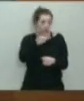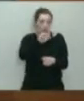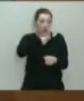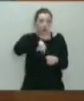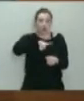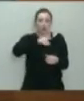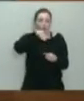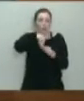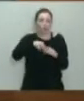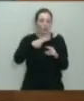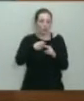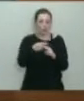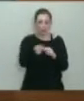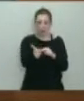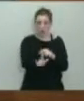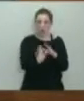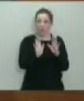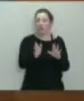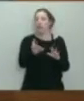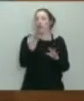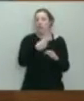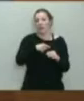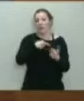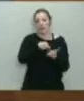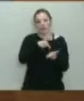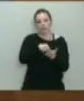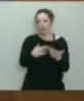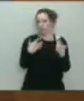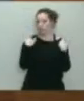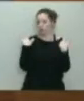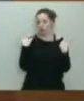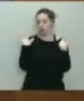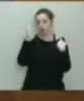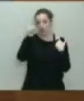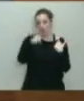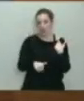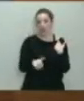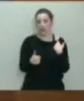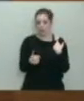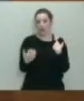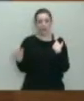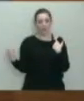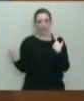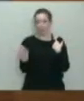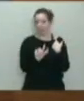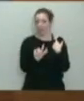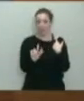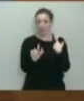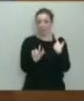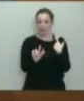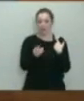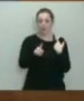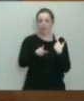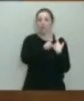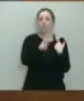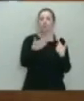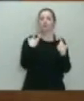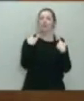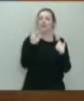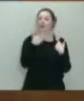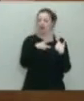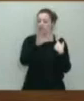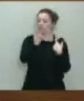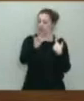sí, exigiendo las responsabilidades a que haya lugar hasta el último momento y a quien corresponda. Sí, a